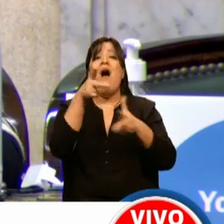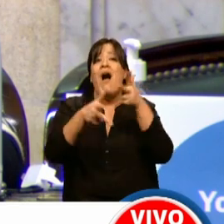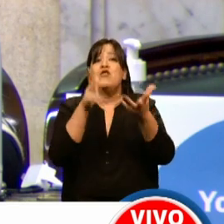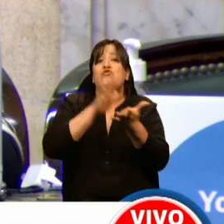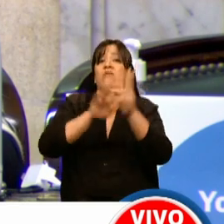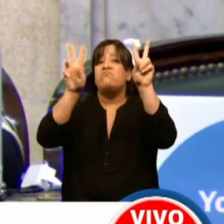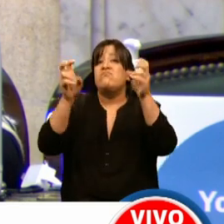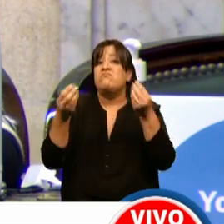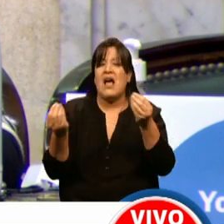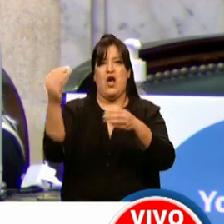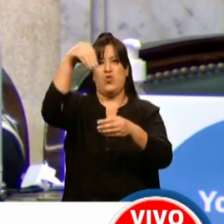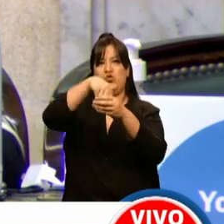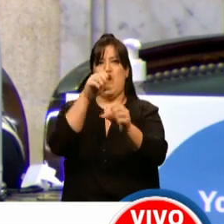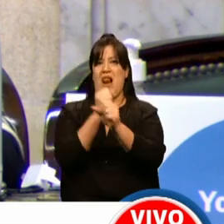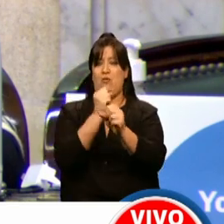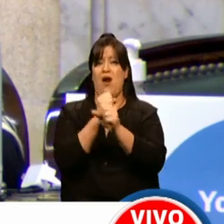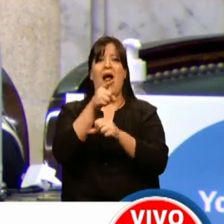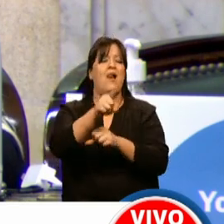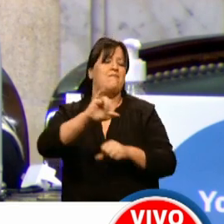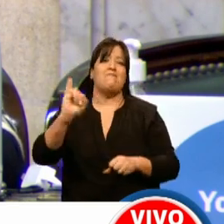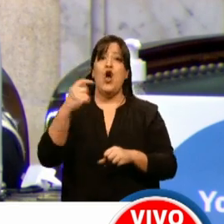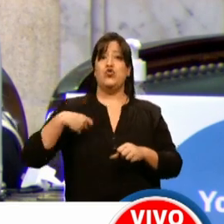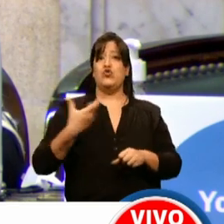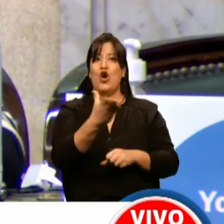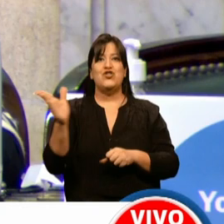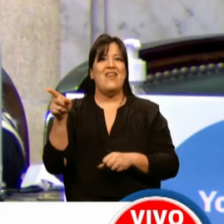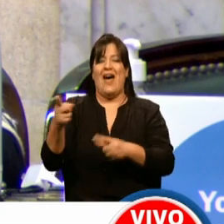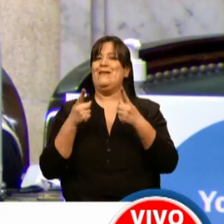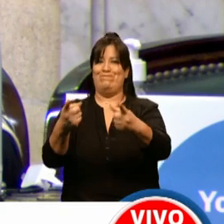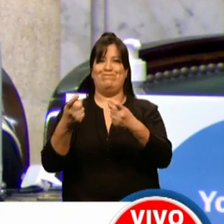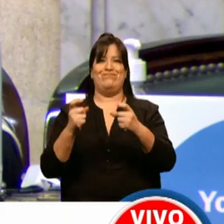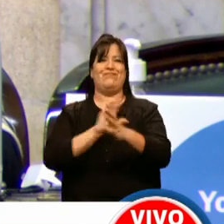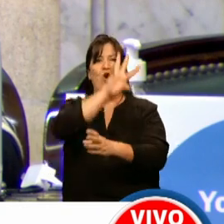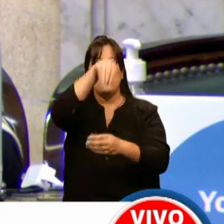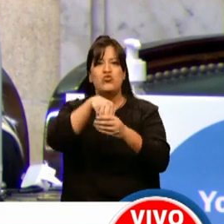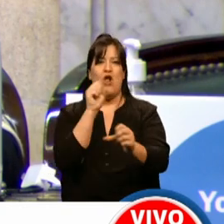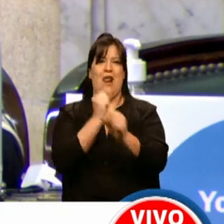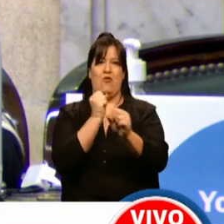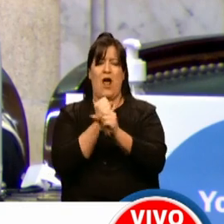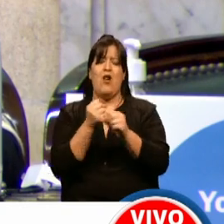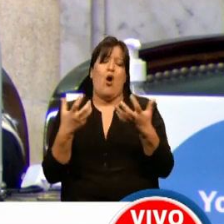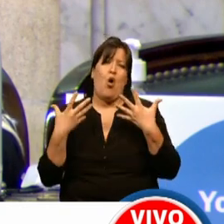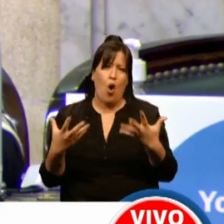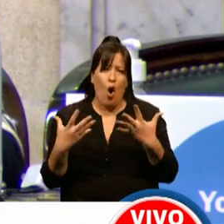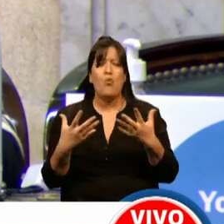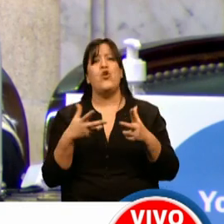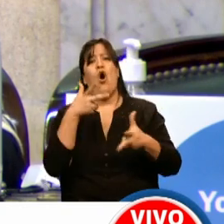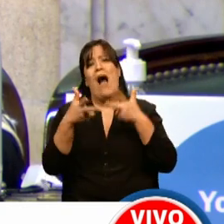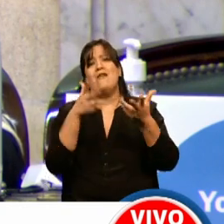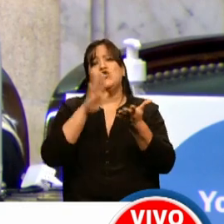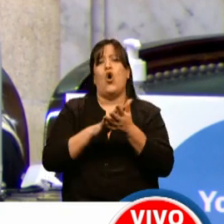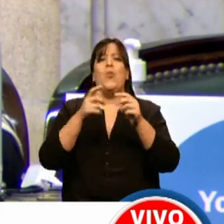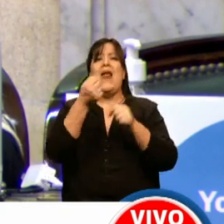laboral no hay nada mejor ordenador social que la inclusión laboral por supuesto que habla también de